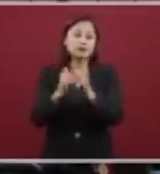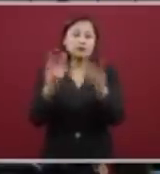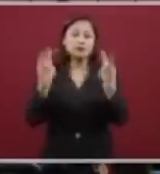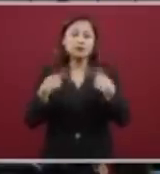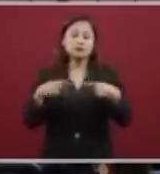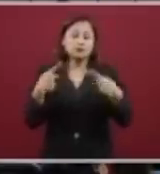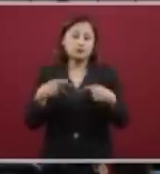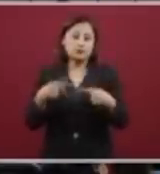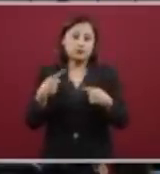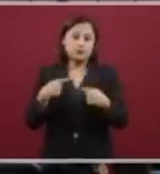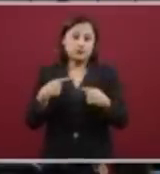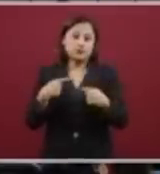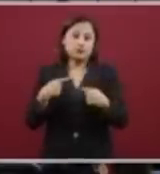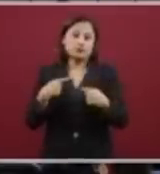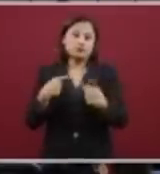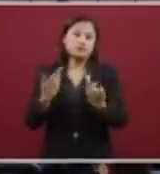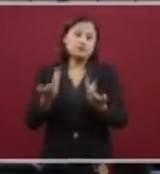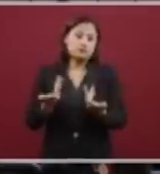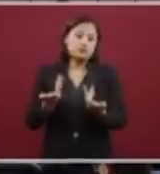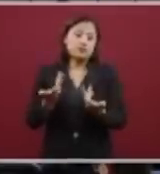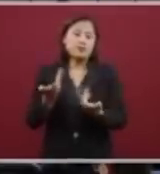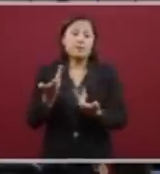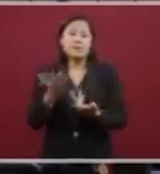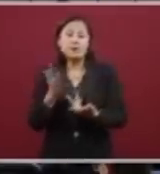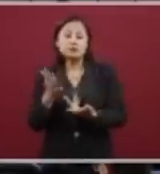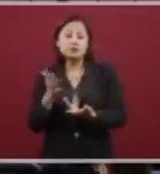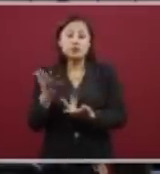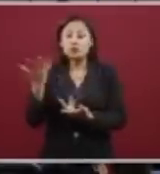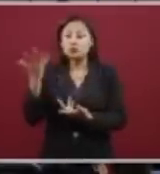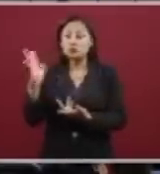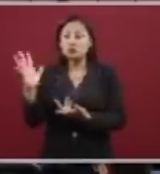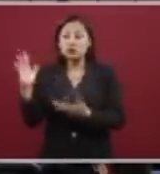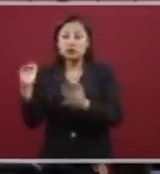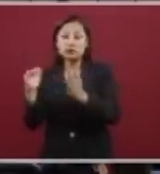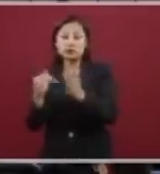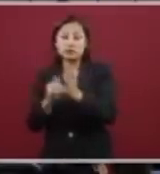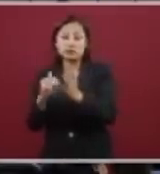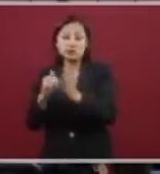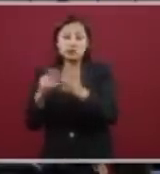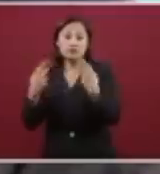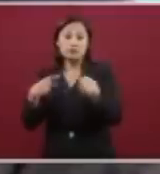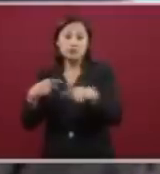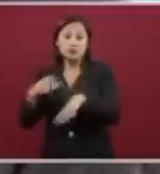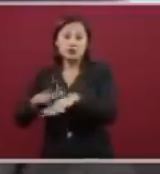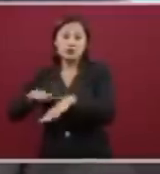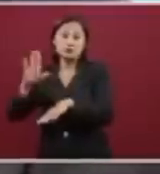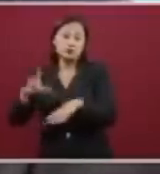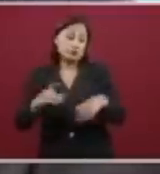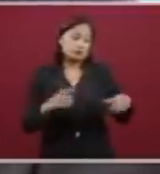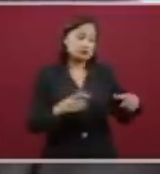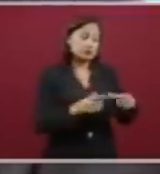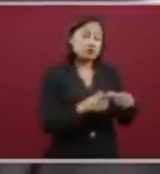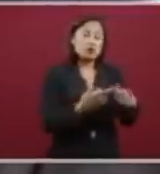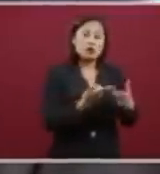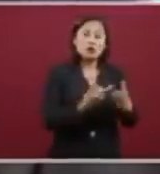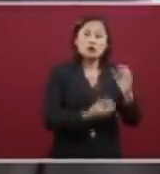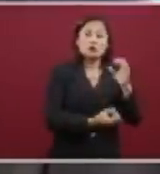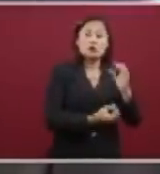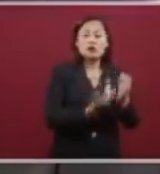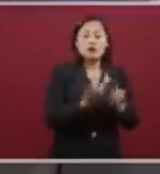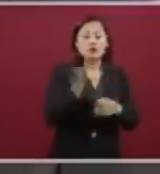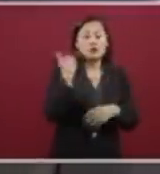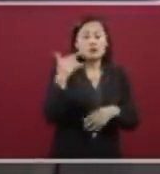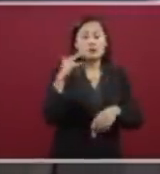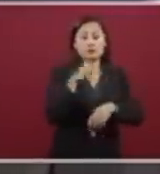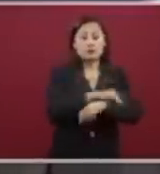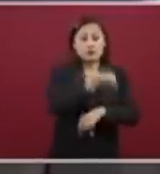recibiría 10 millones de pasajeros más que el aeropuerto benito juárez ya que para los 140 millones de pasajeros